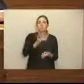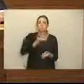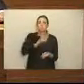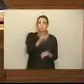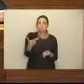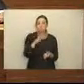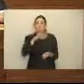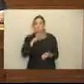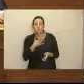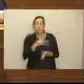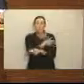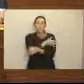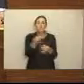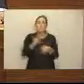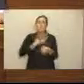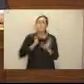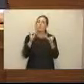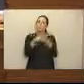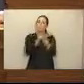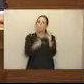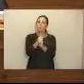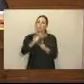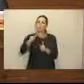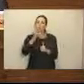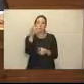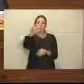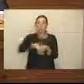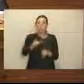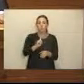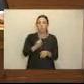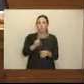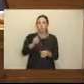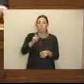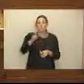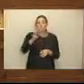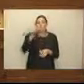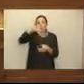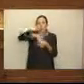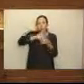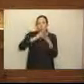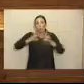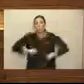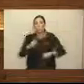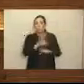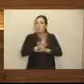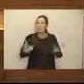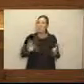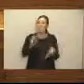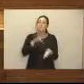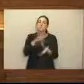y perfecto, nosotros teníamos otras prioridades y por eso no votamos esas leyes, en función del contenido. Pero cuando usted hable de